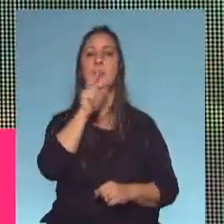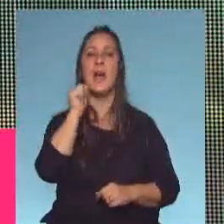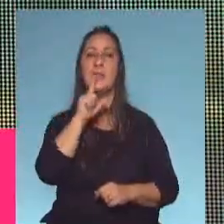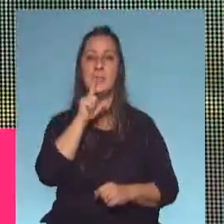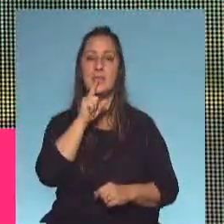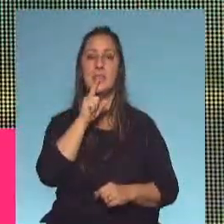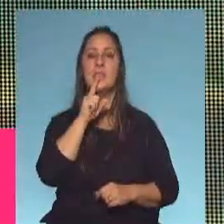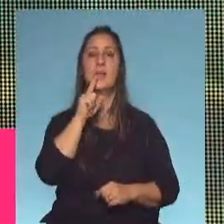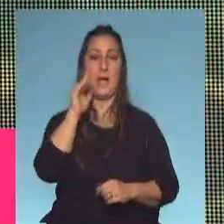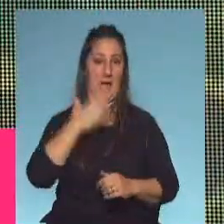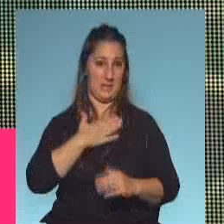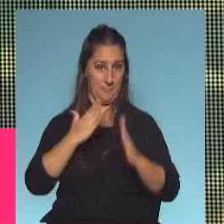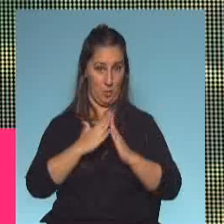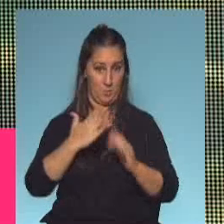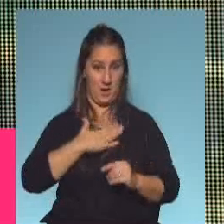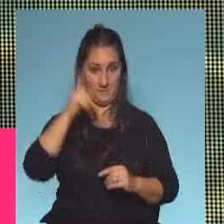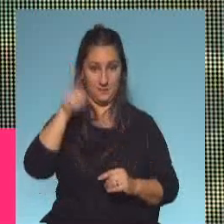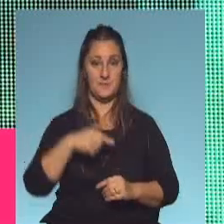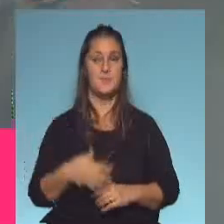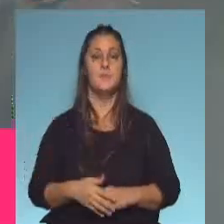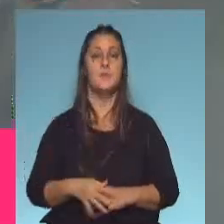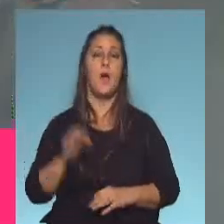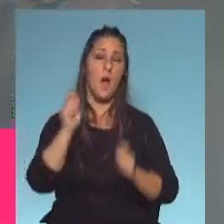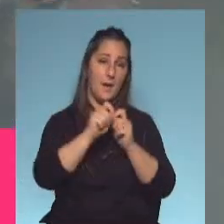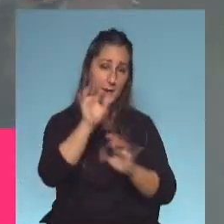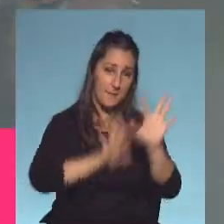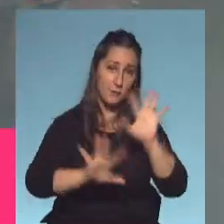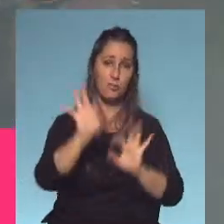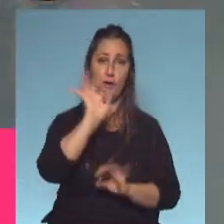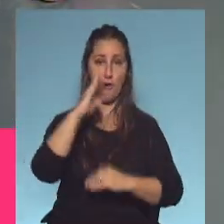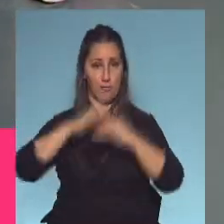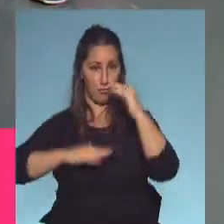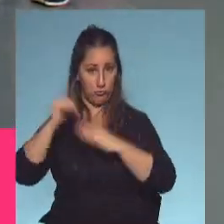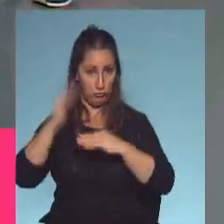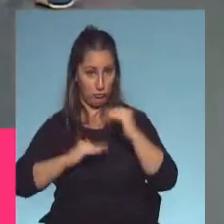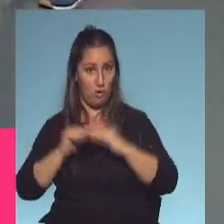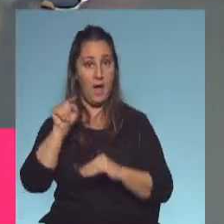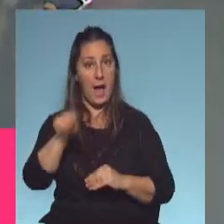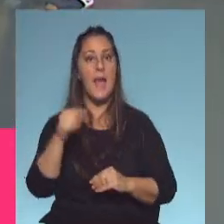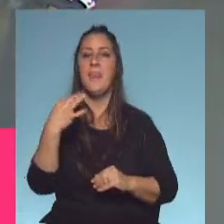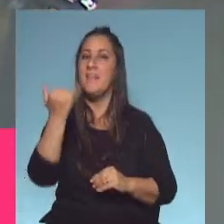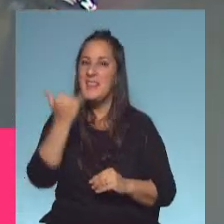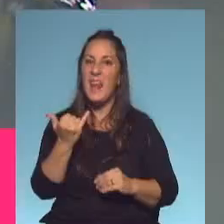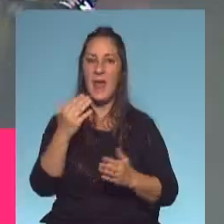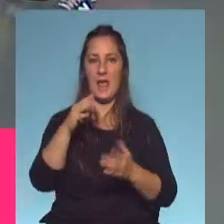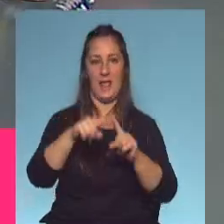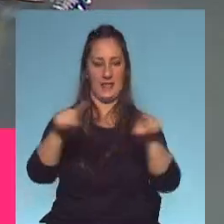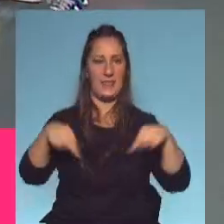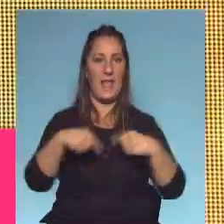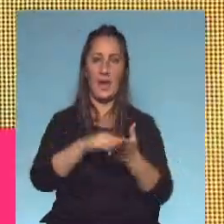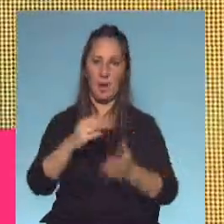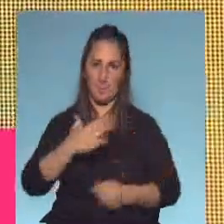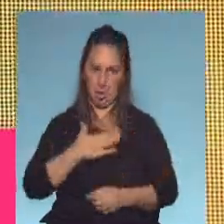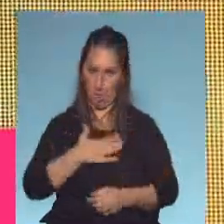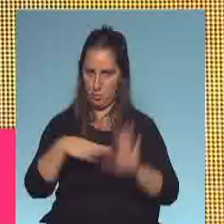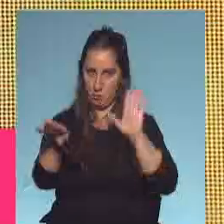gov.com/habitat/casa propia, y ahí vas a refacción o a construcción. Entonces, tenés que tener un terreno propio, ese es uno de